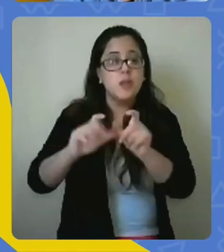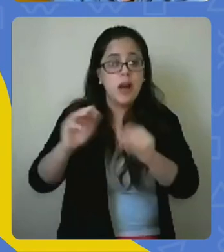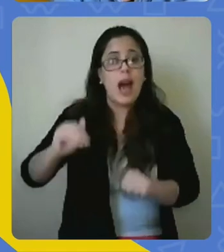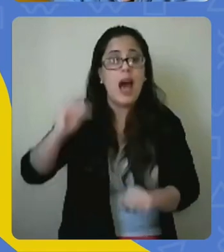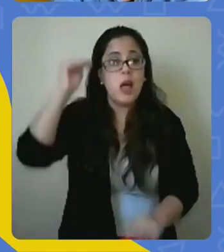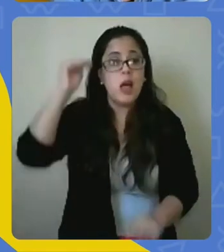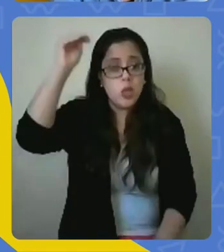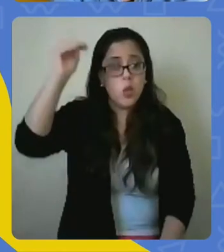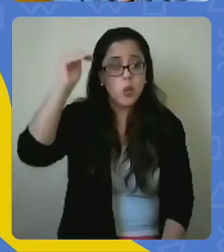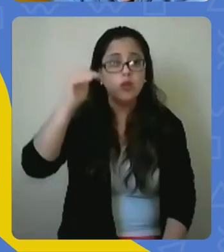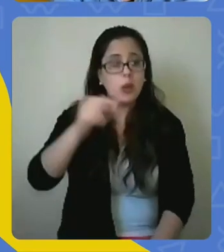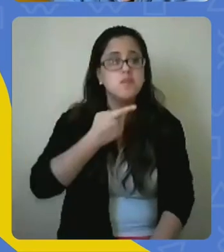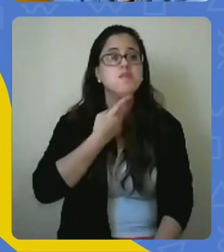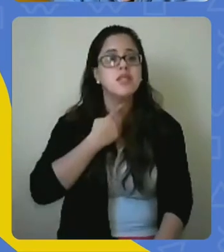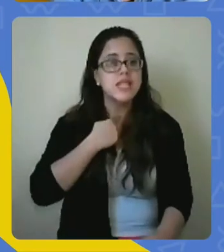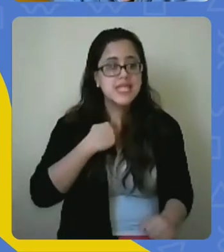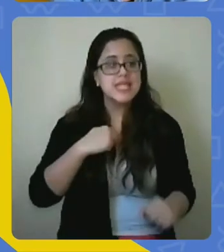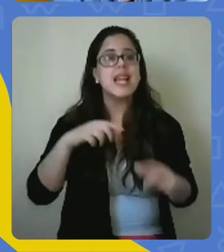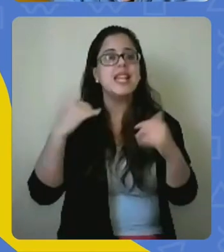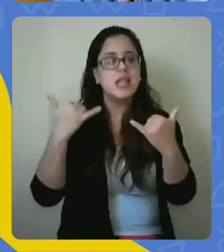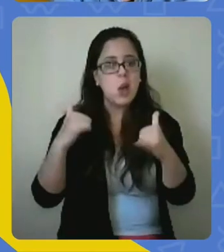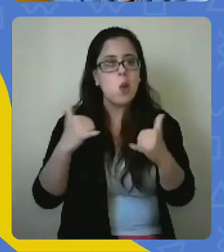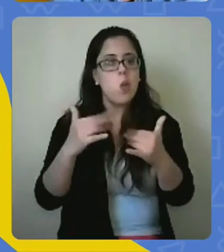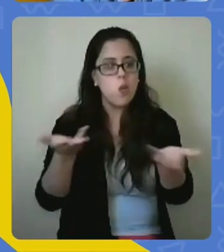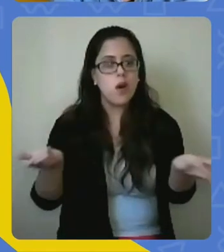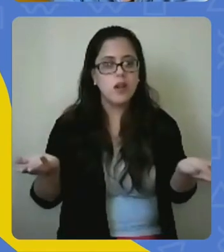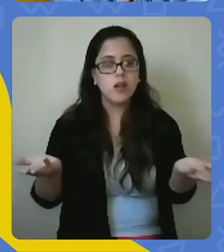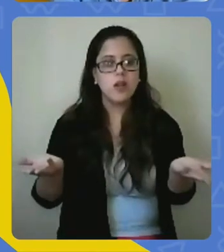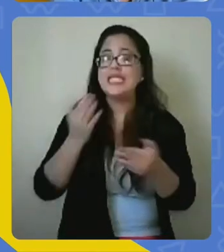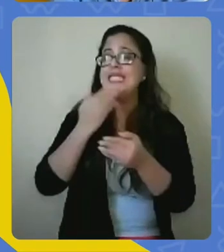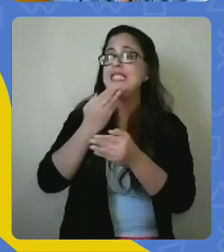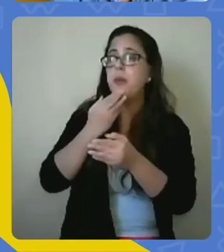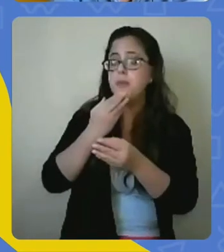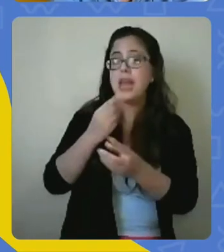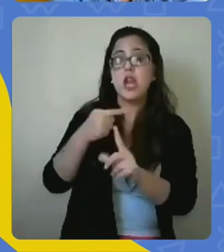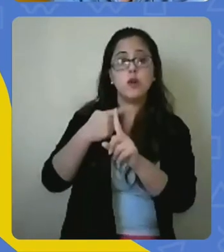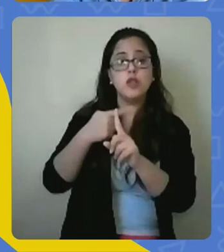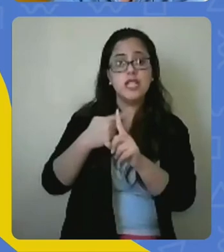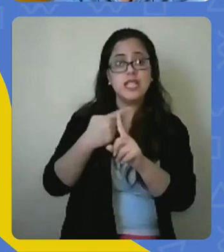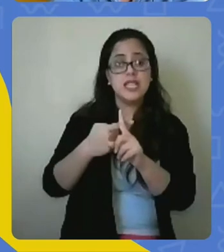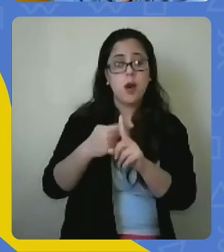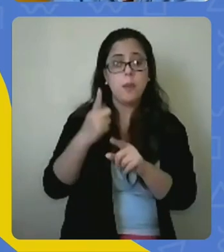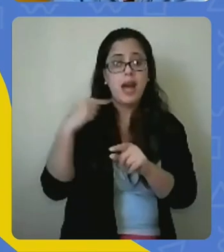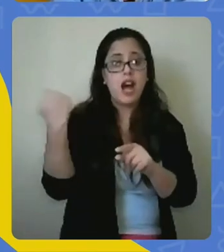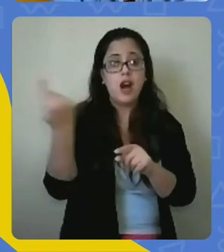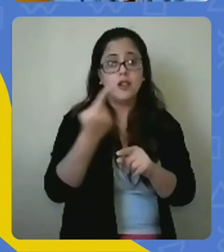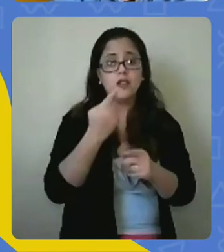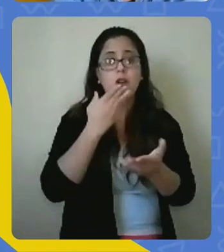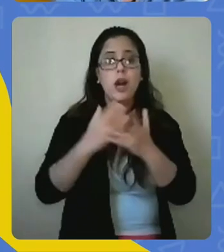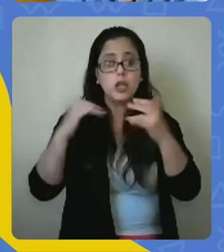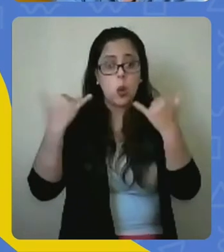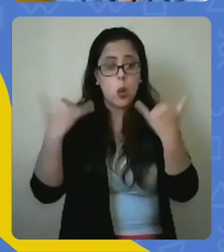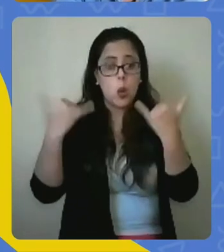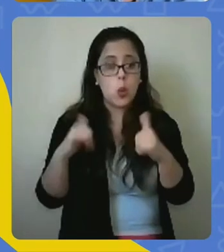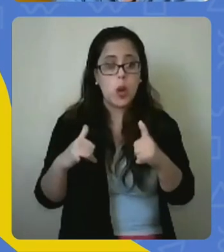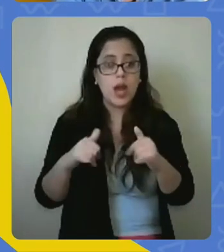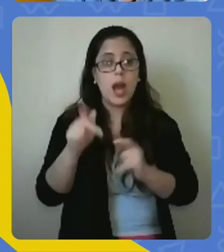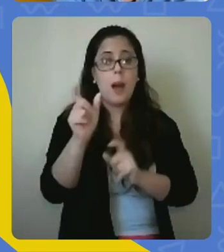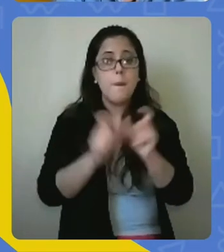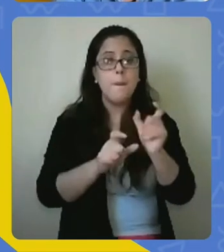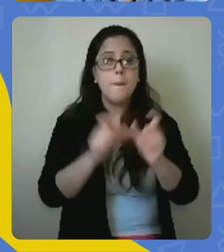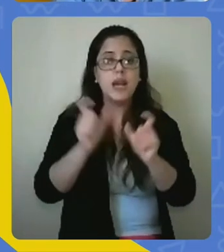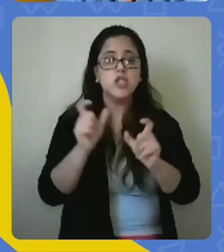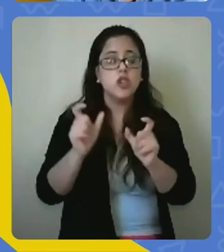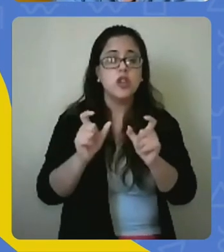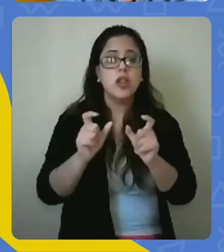muy interesante lo que se despliega. Y una de las cosas ricas que nos pasaron es cuando juegan personas de distinta